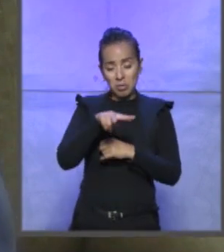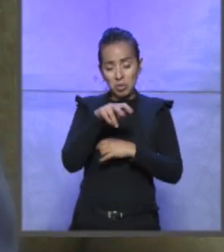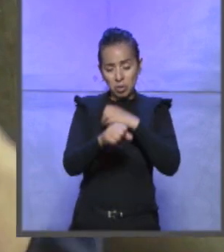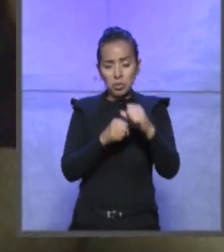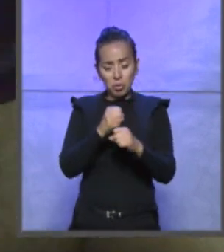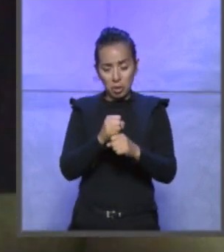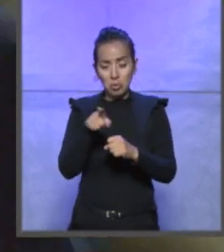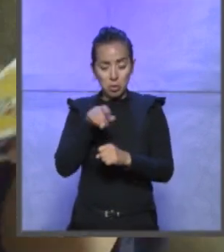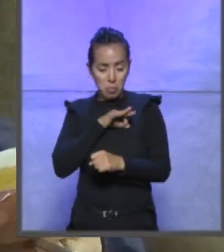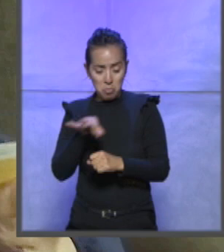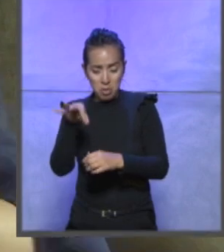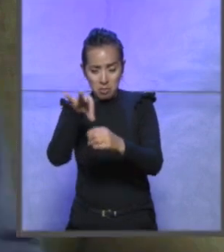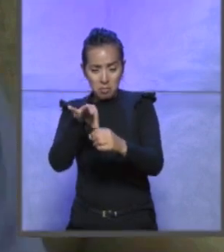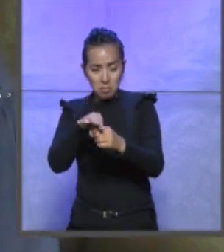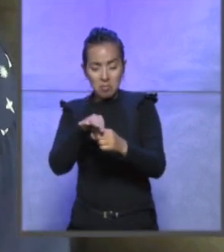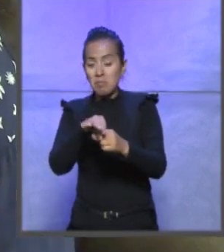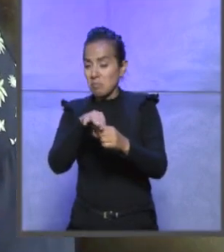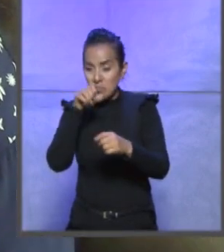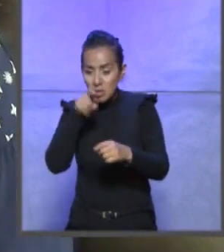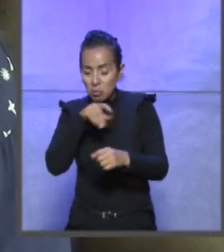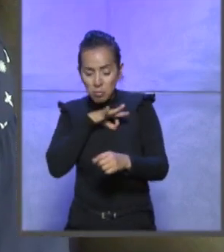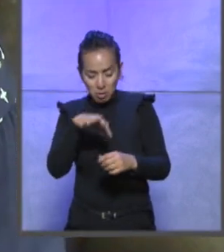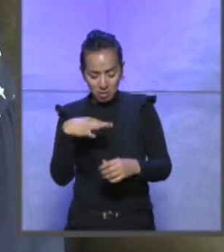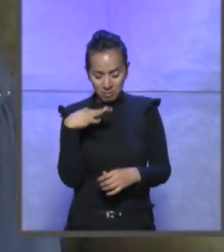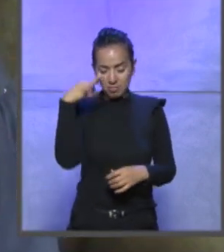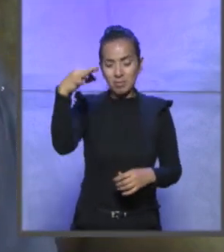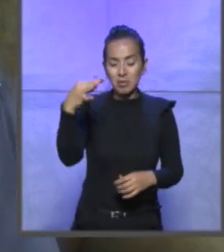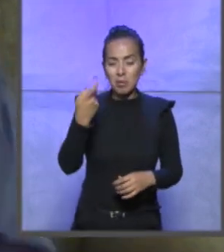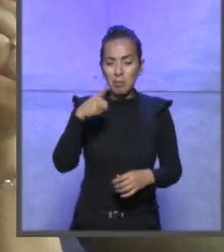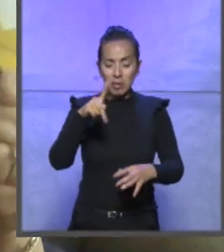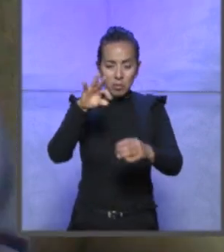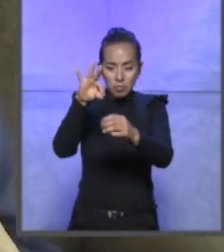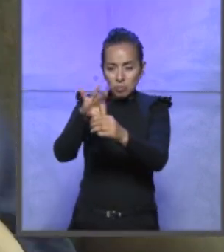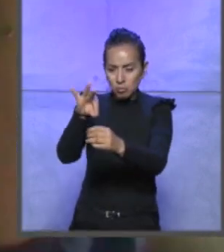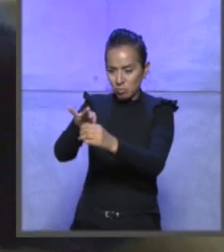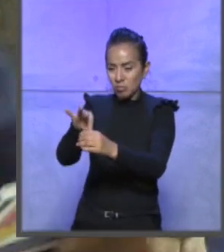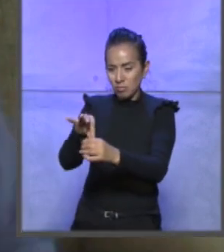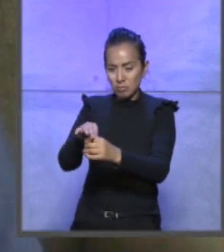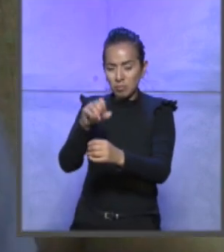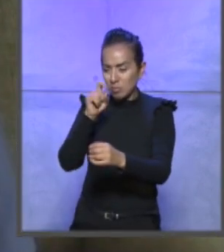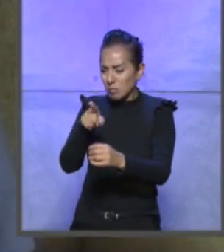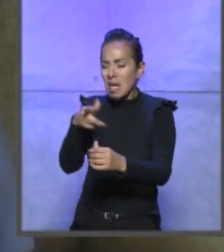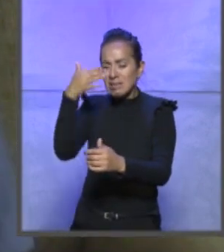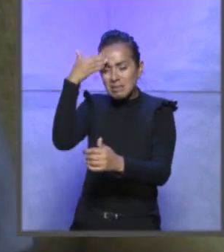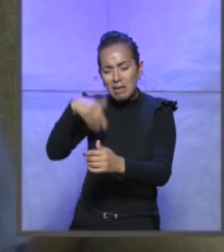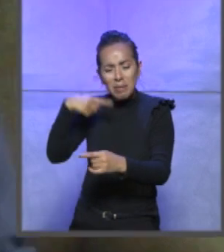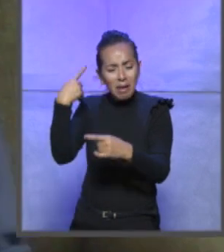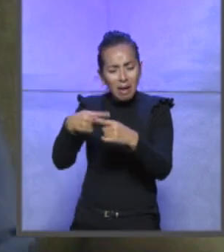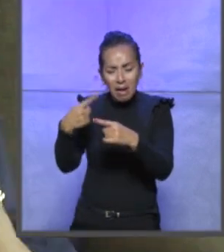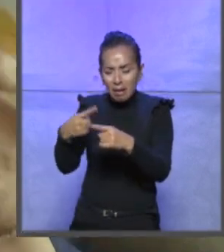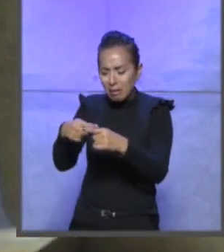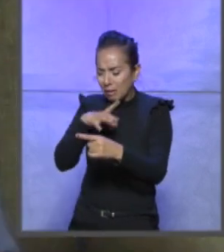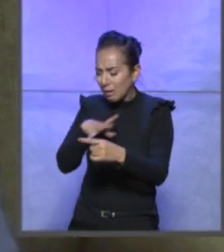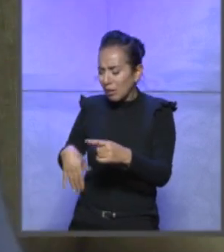años pueden salir a votar, también pueden ser electos. Pero el hecho de ir a votar, también tenemos que ir a votar informados.